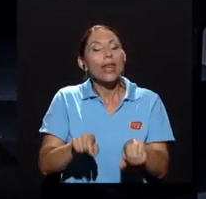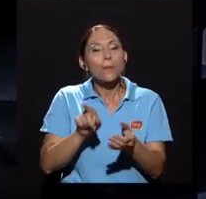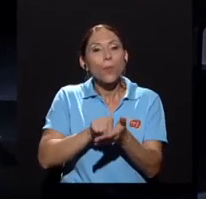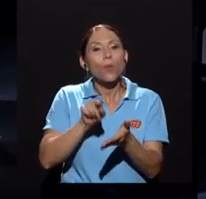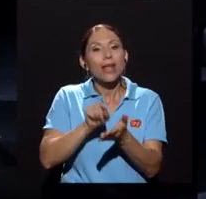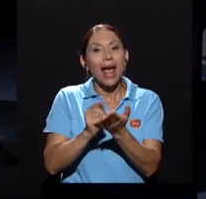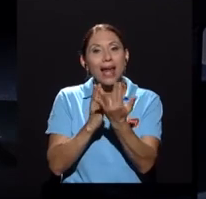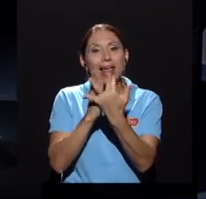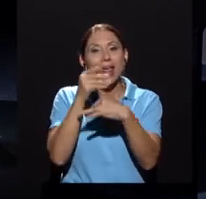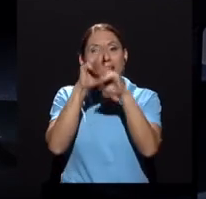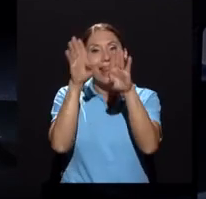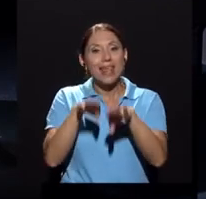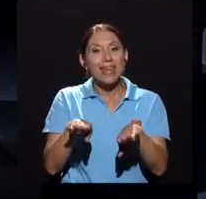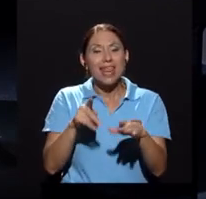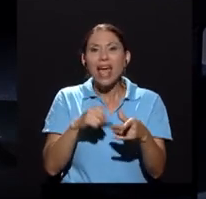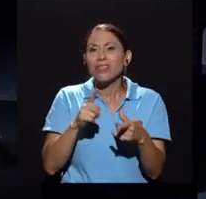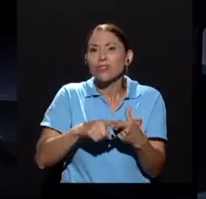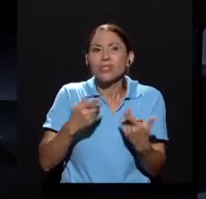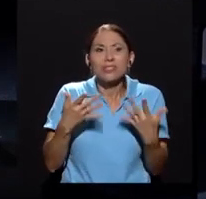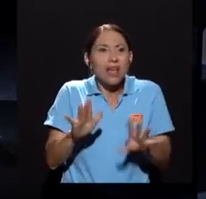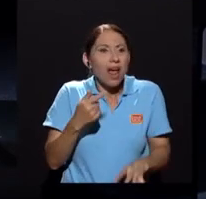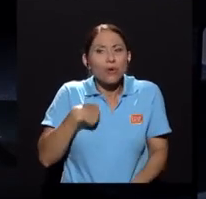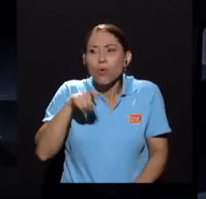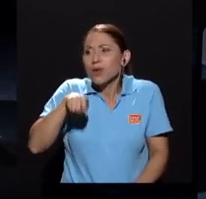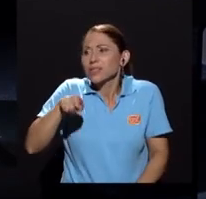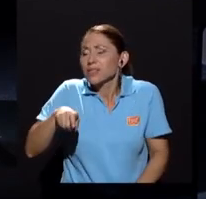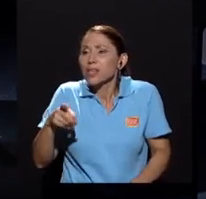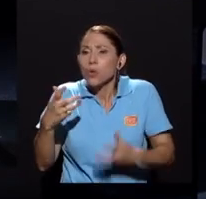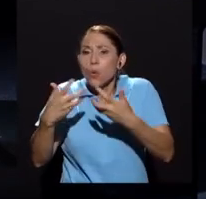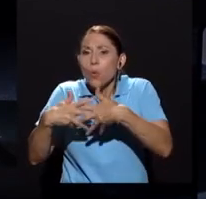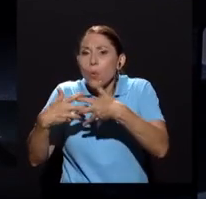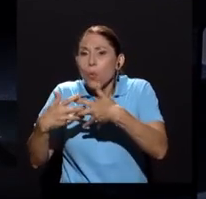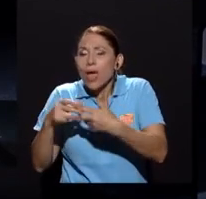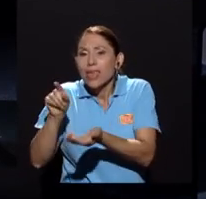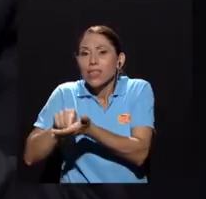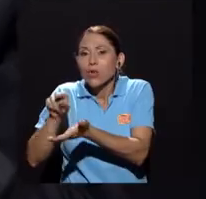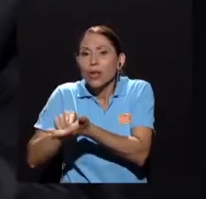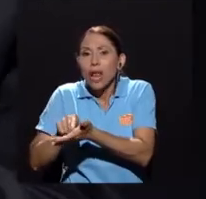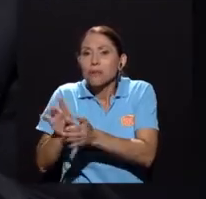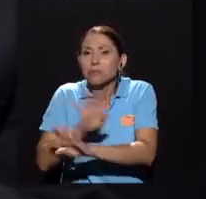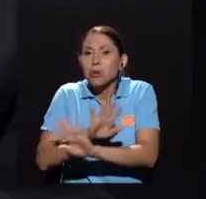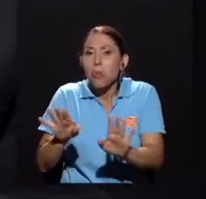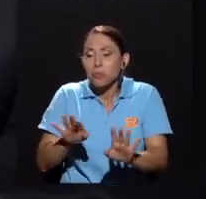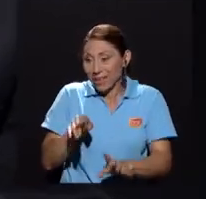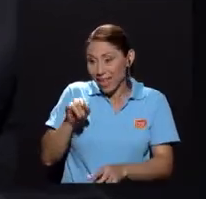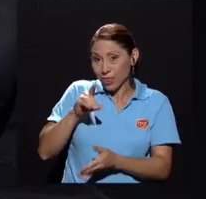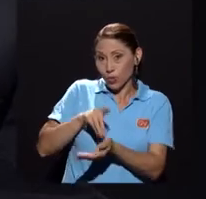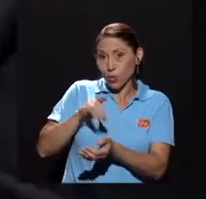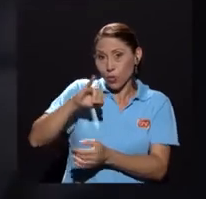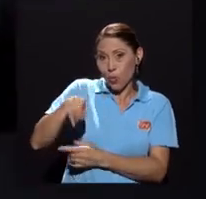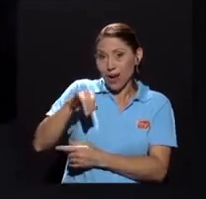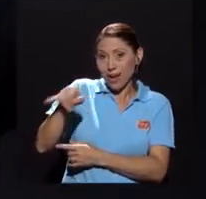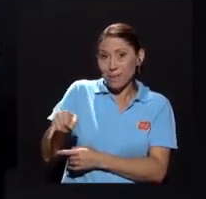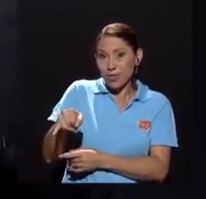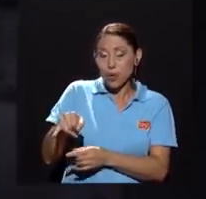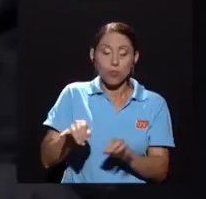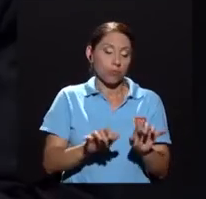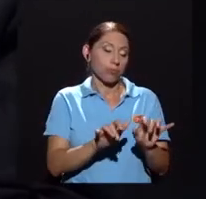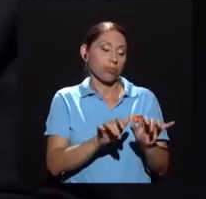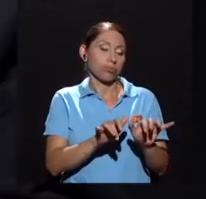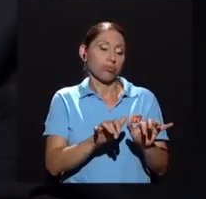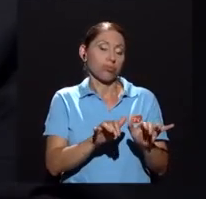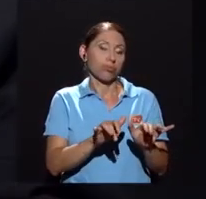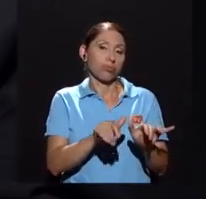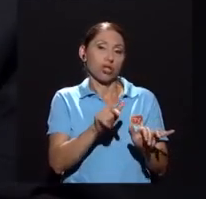pues ya no hay que pasar por la editorial sino que el escribir su libro lo enviaba a un comité de redacción y lo ponía en la